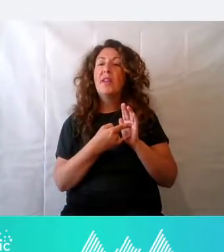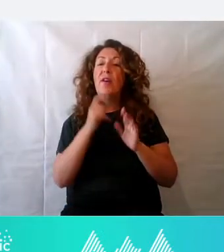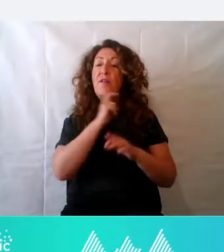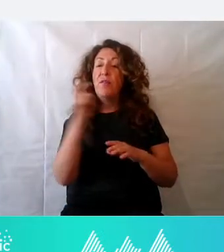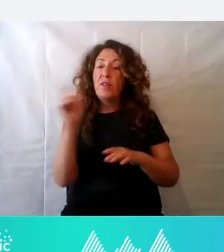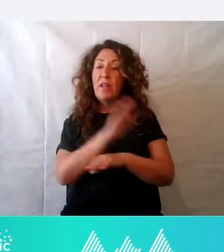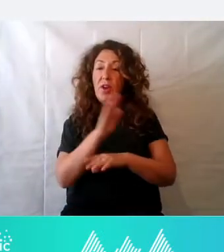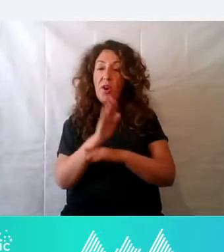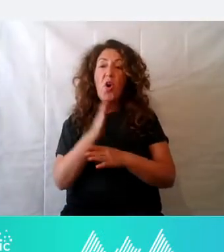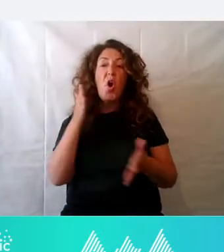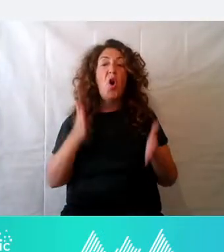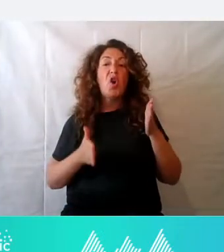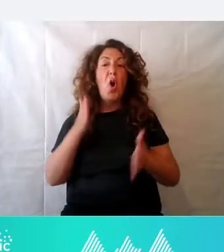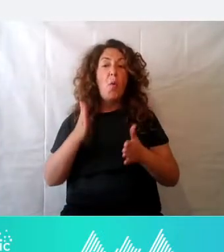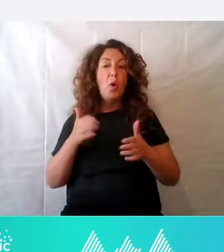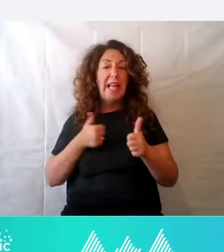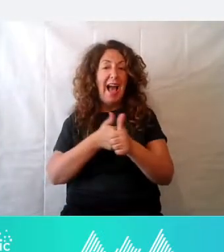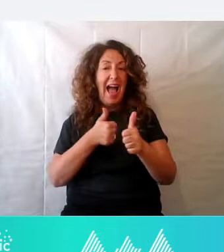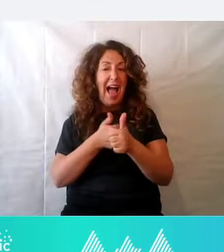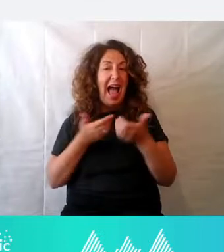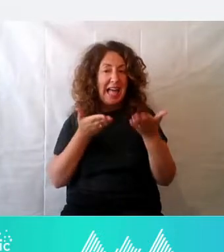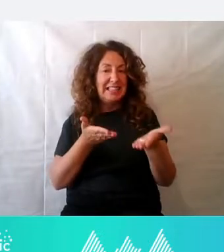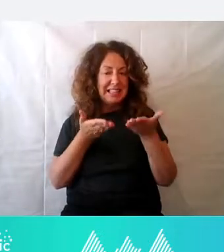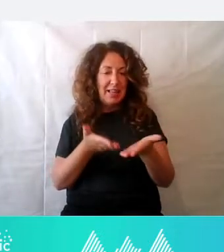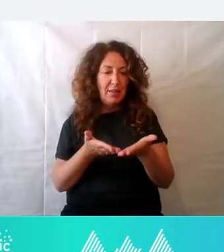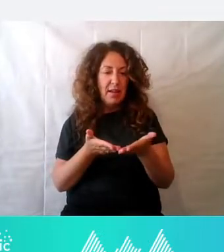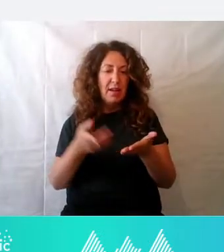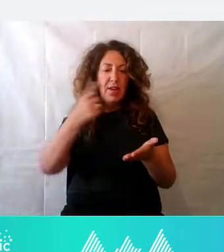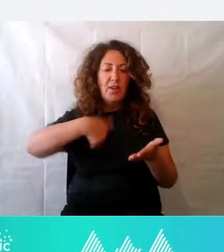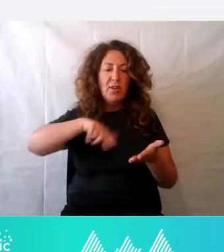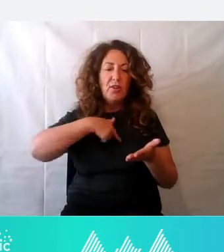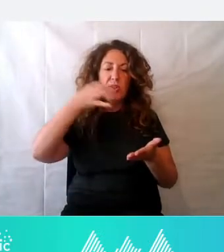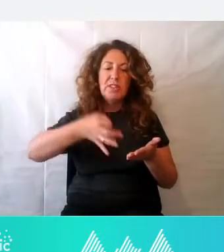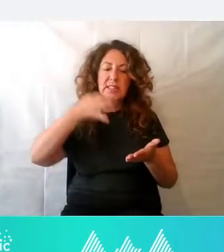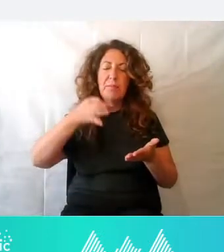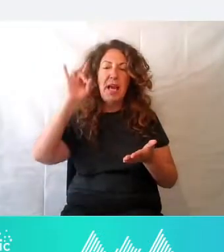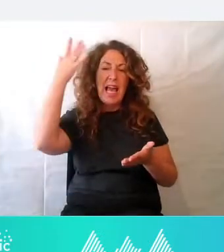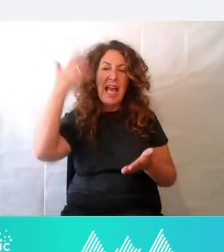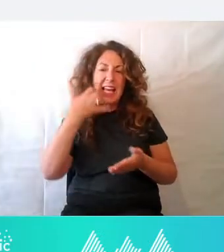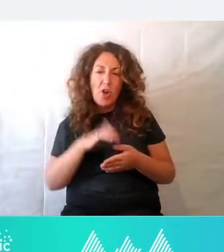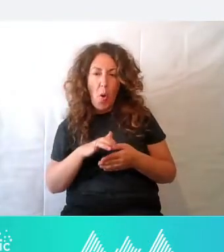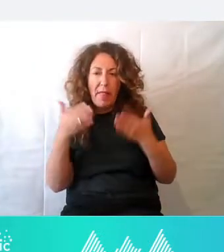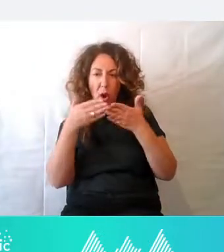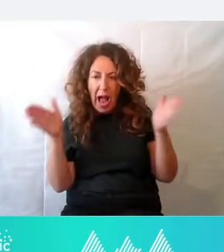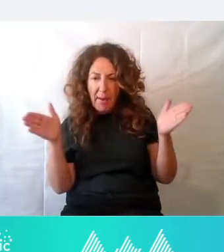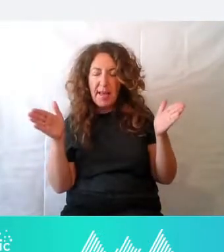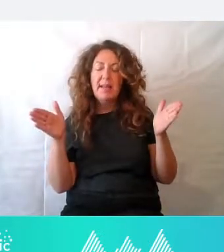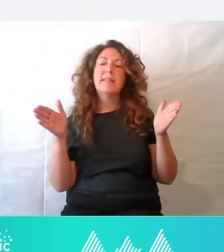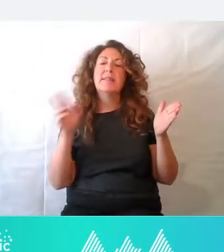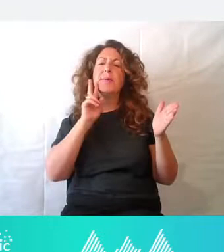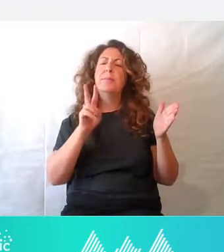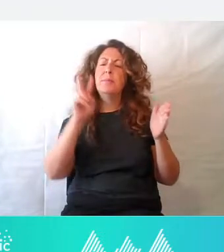asistencial nosotros trabajamos siempre desde el punto de vista de la innovación abierta en levantando o analizando cuáles son los problemas reales que